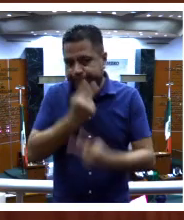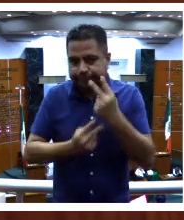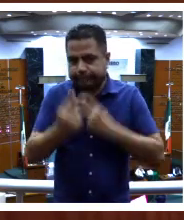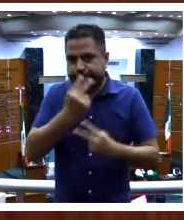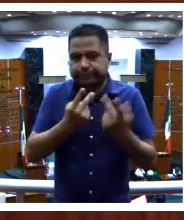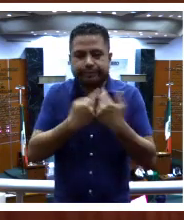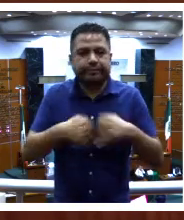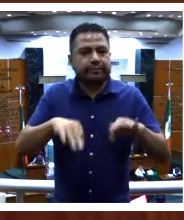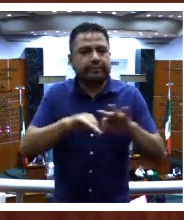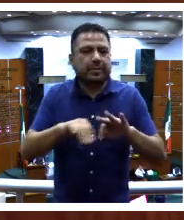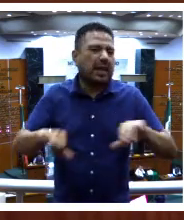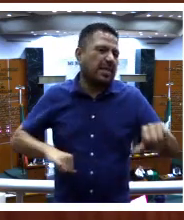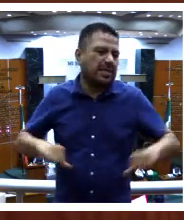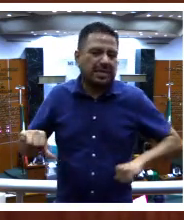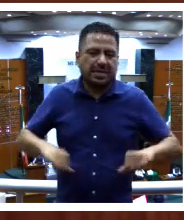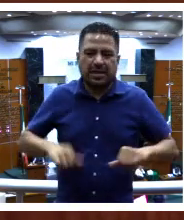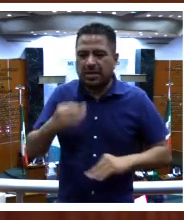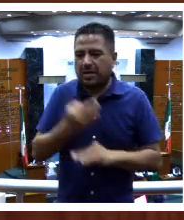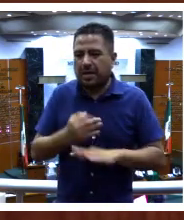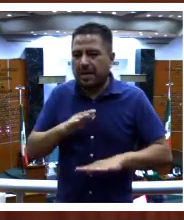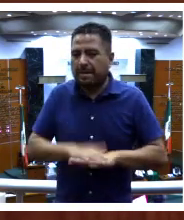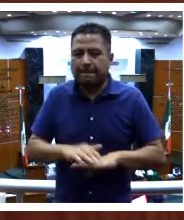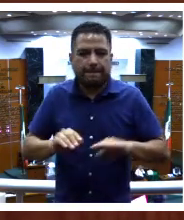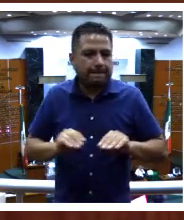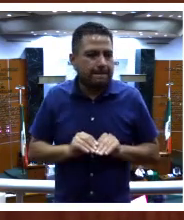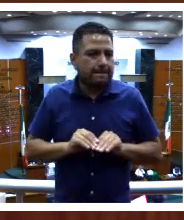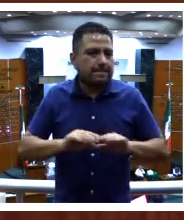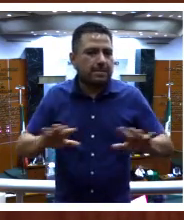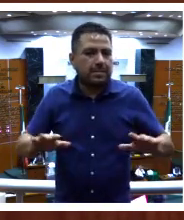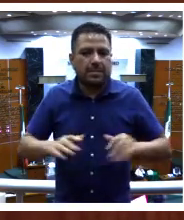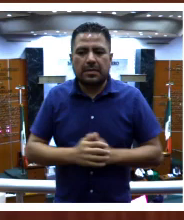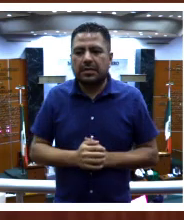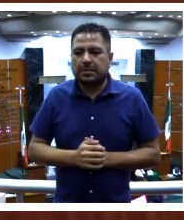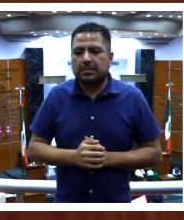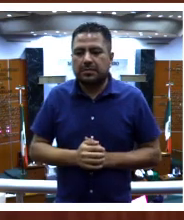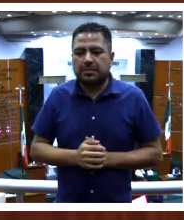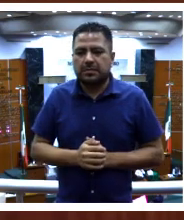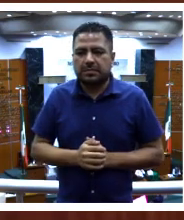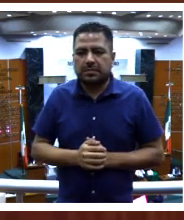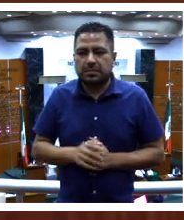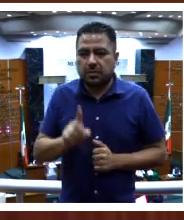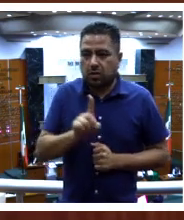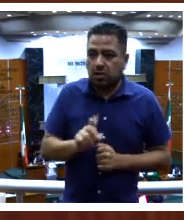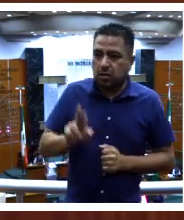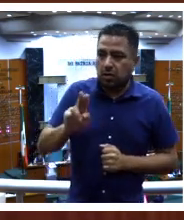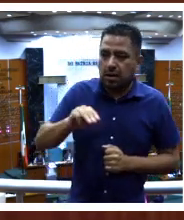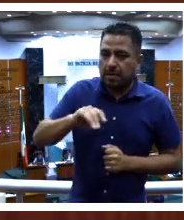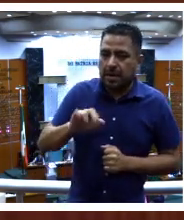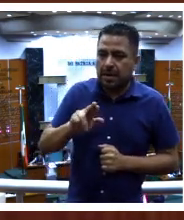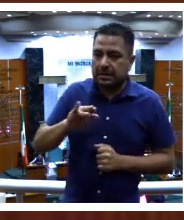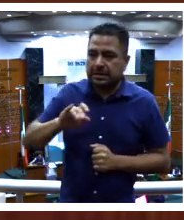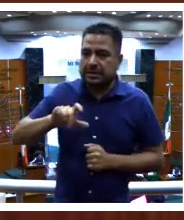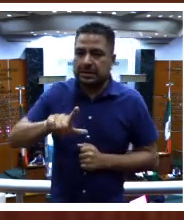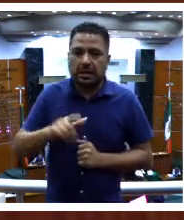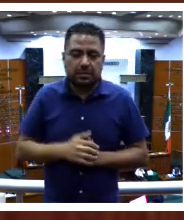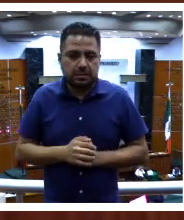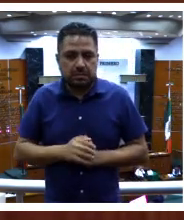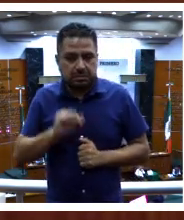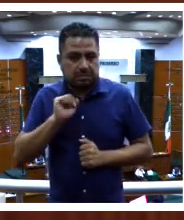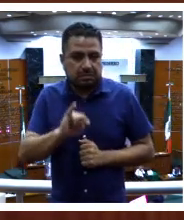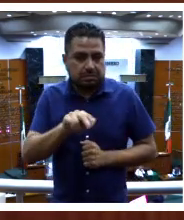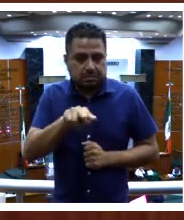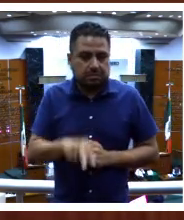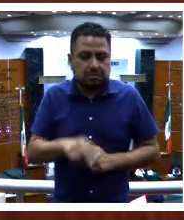este importante ejercicio de transparencia y rendición de cuentas. Doctor Marcial Rodríguez, sin duda,